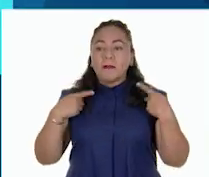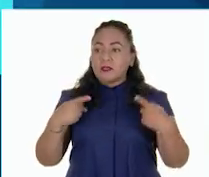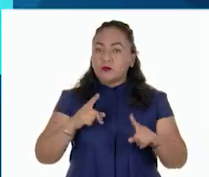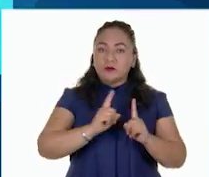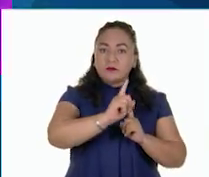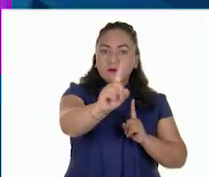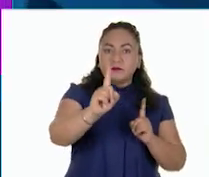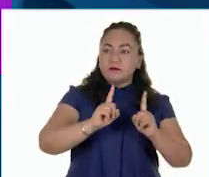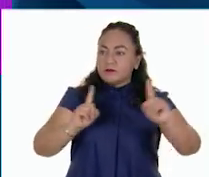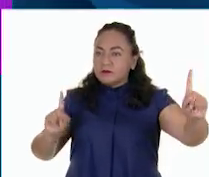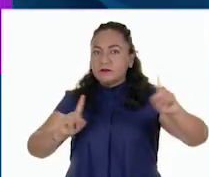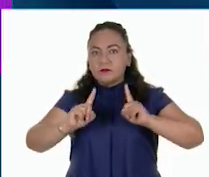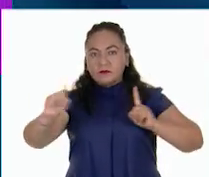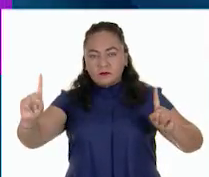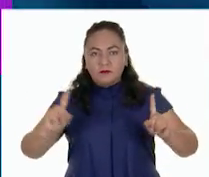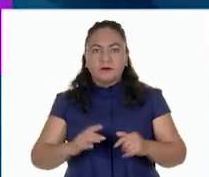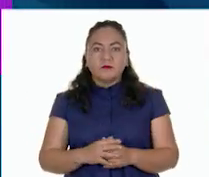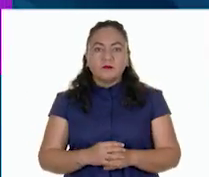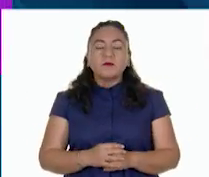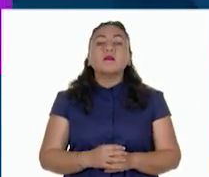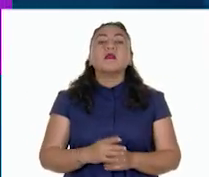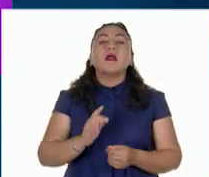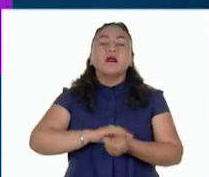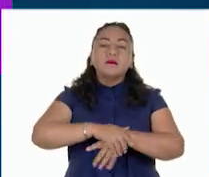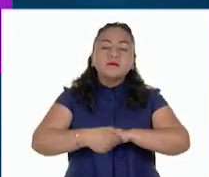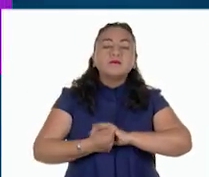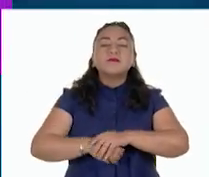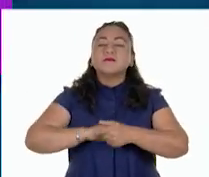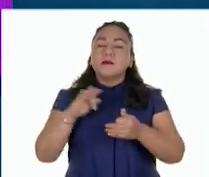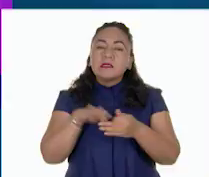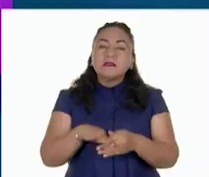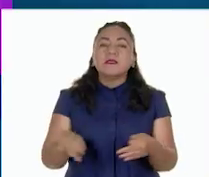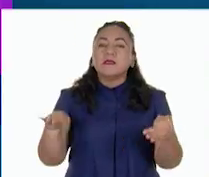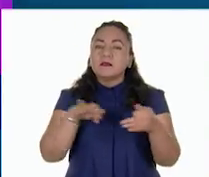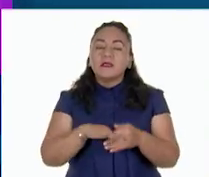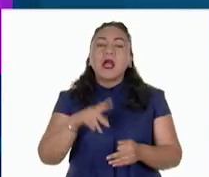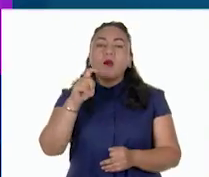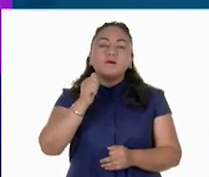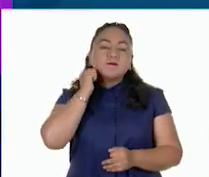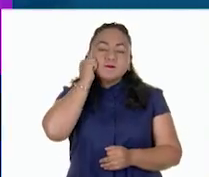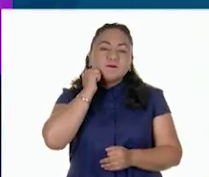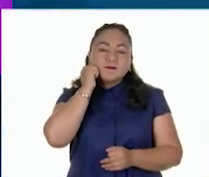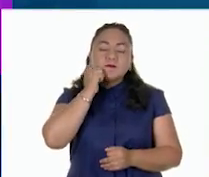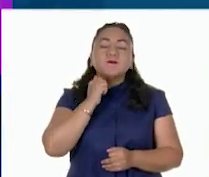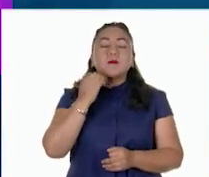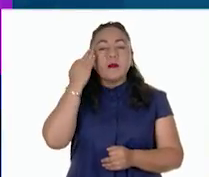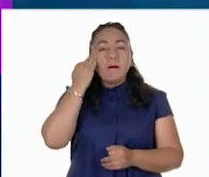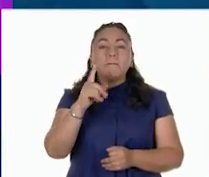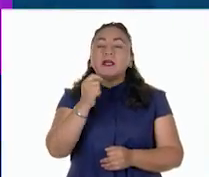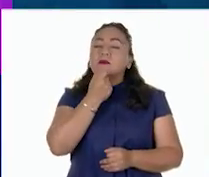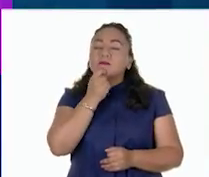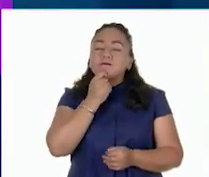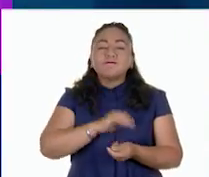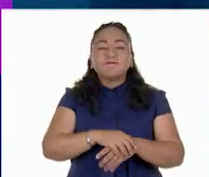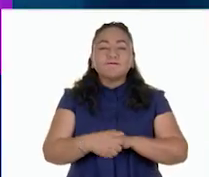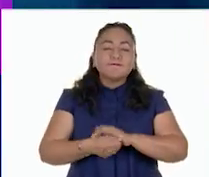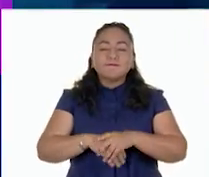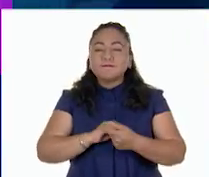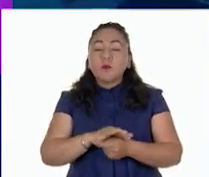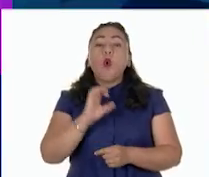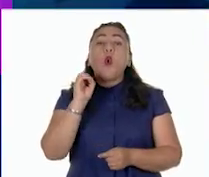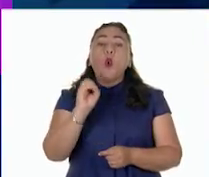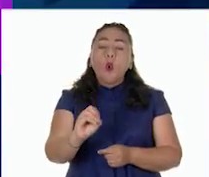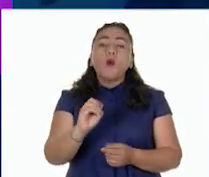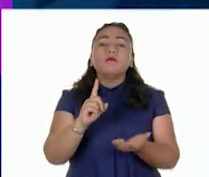y medio entre tú y los demás. Lávate las manos muy seguido con agua y jabón por lo menos durante 20 segundos o aplica